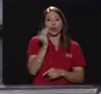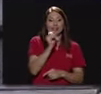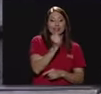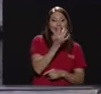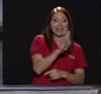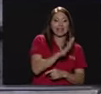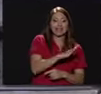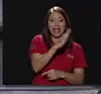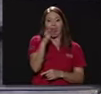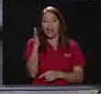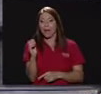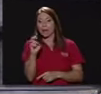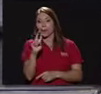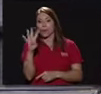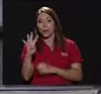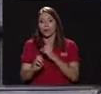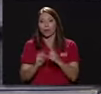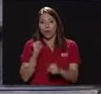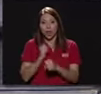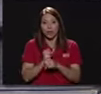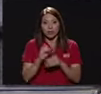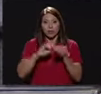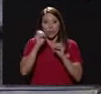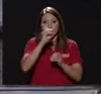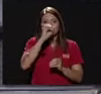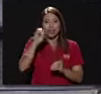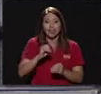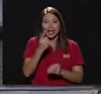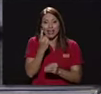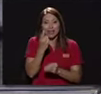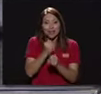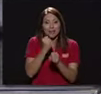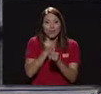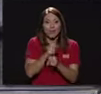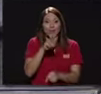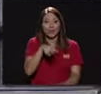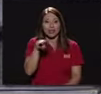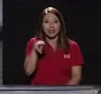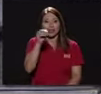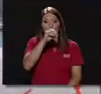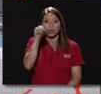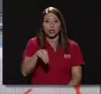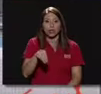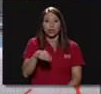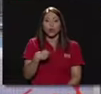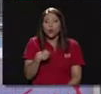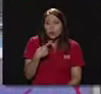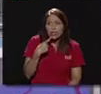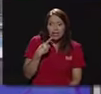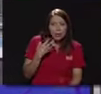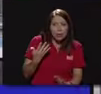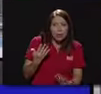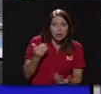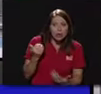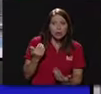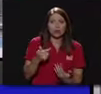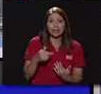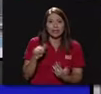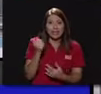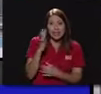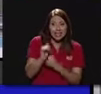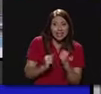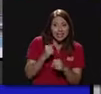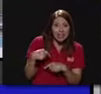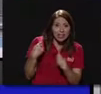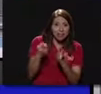y 24 años, la incidencia del desempleo es alrededor del 22%. que uno diría, bueno, 15 años, bueno, el 80% de